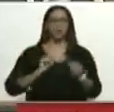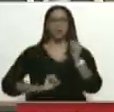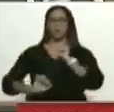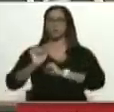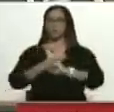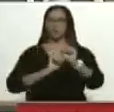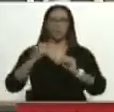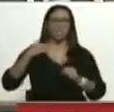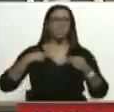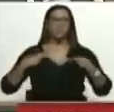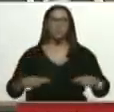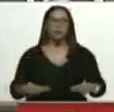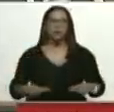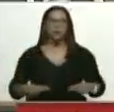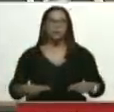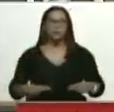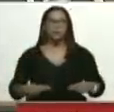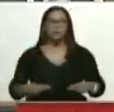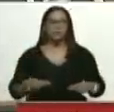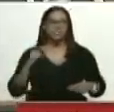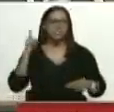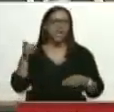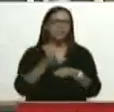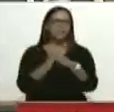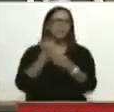defensores de derechos humanos. Y ellos lo avalaron.